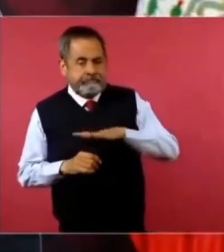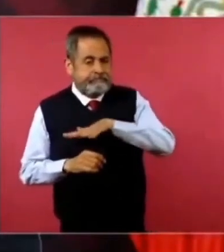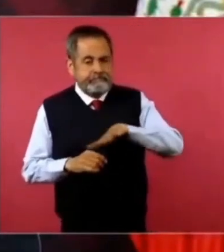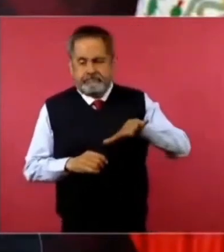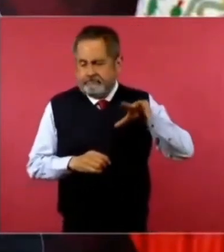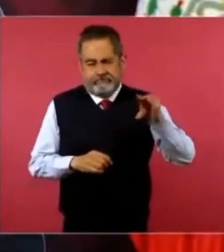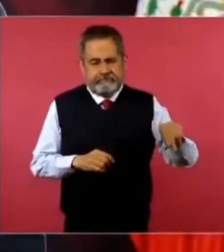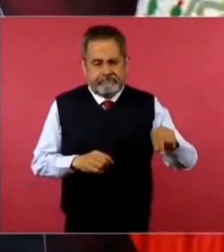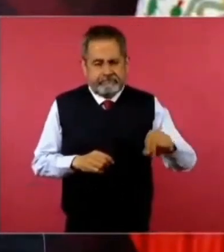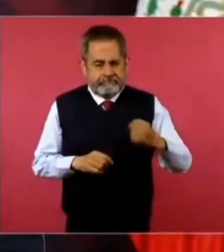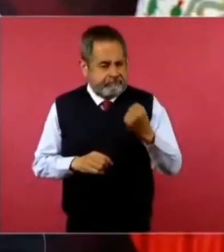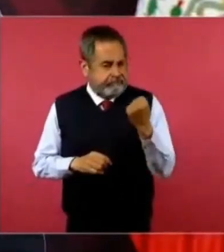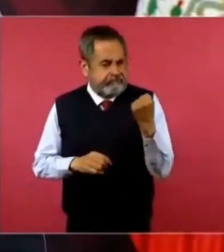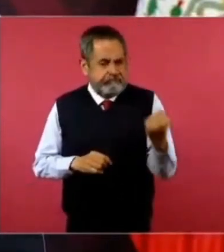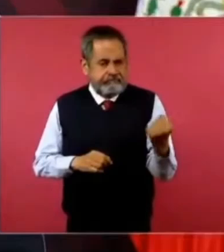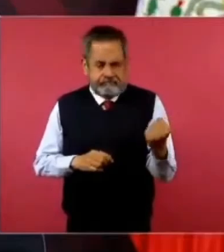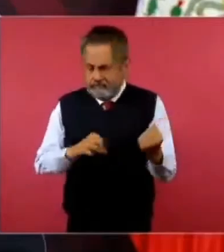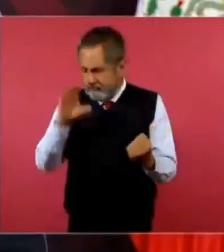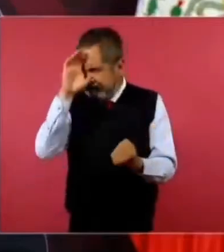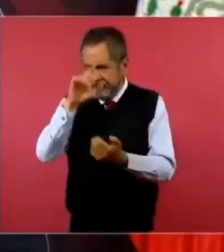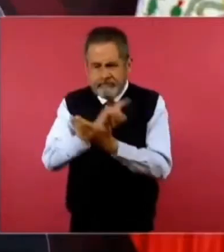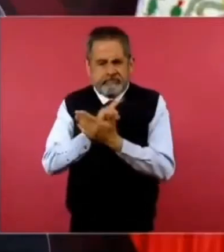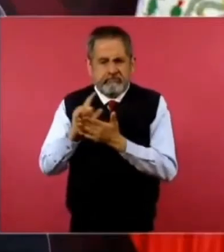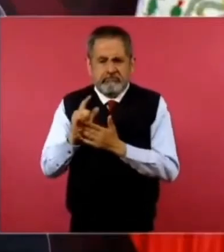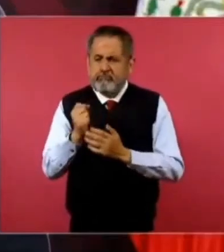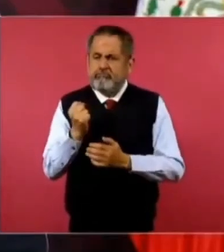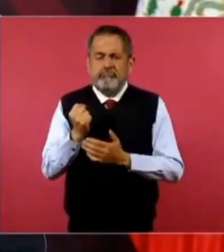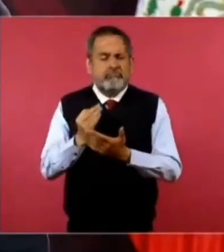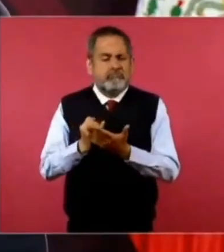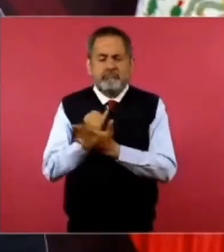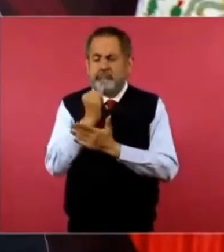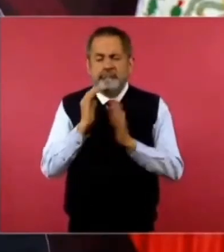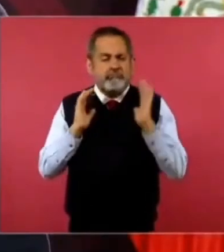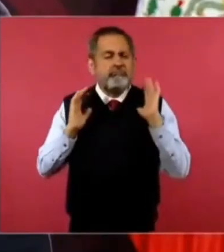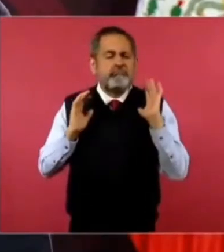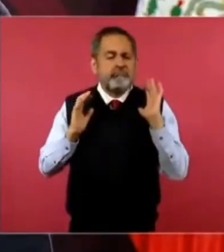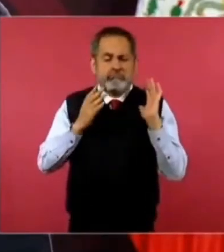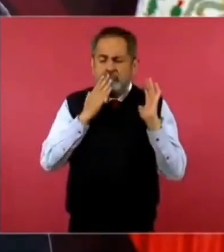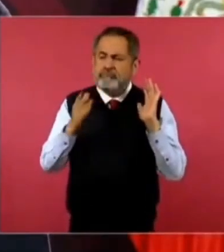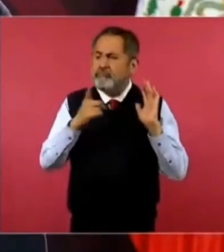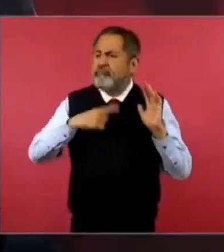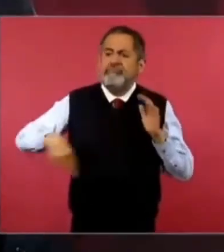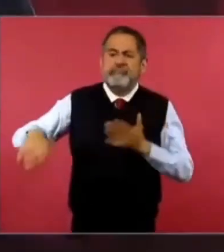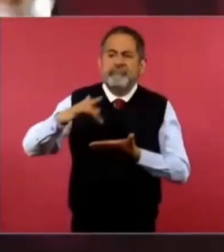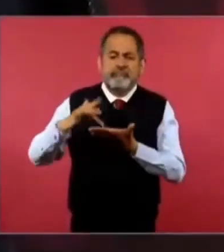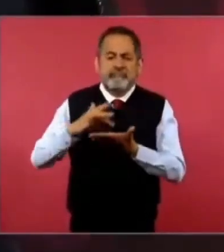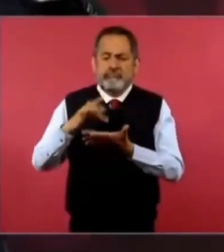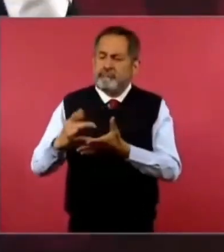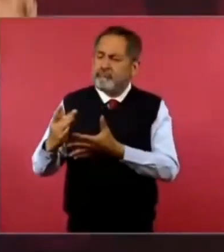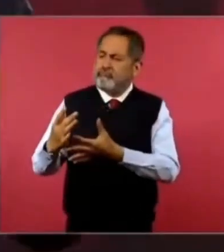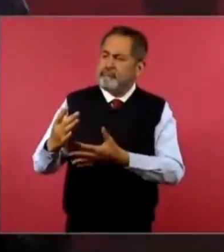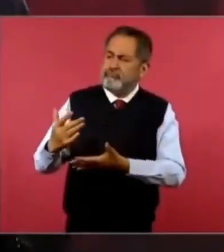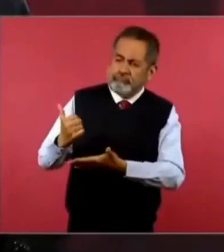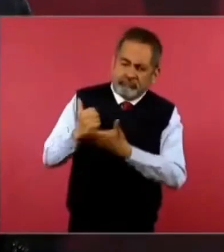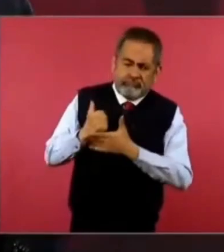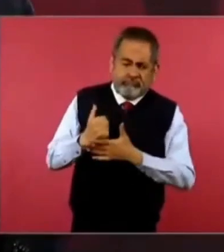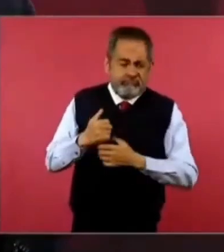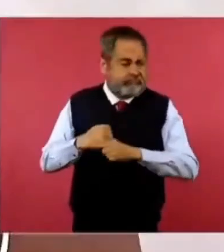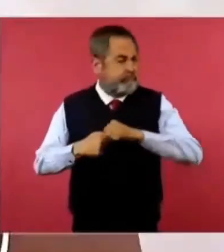Pero si se tiene autoridad moral, si se tiene autoridad política, eso no pasa.